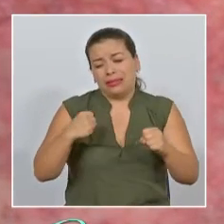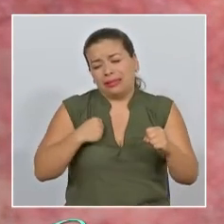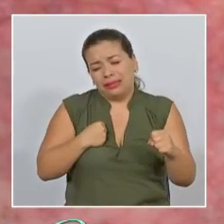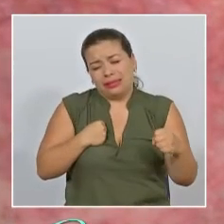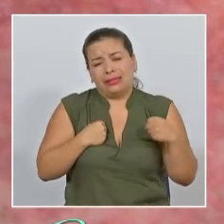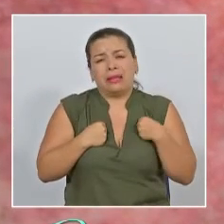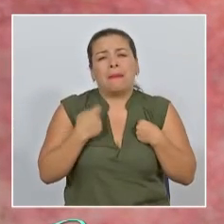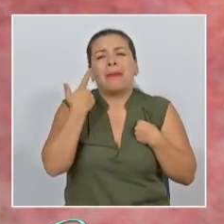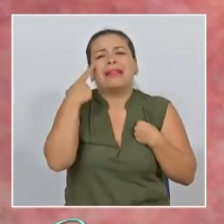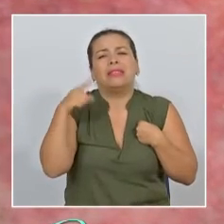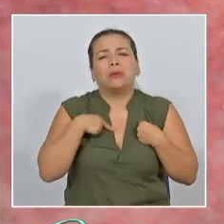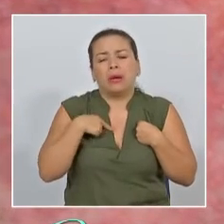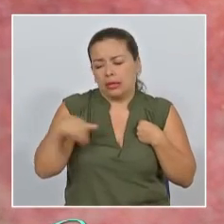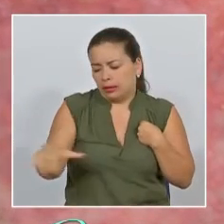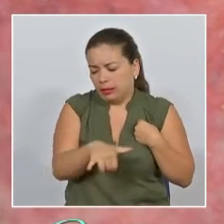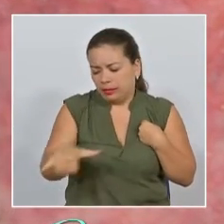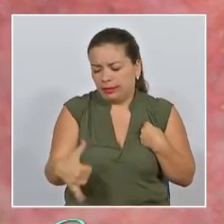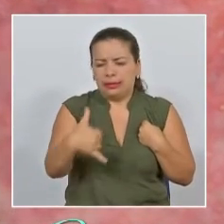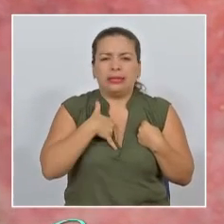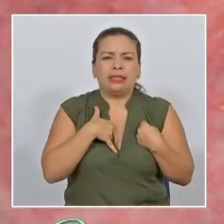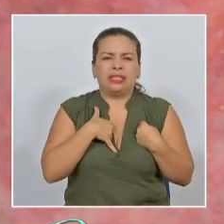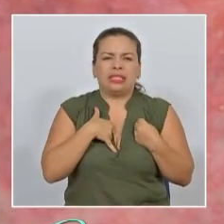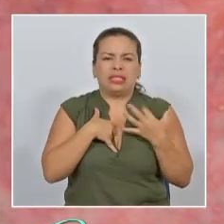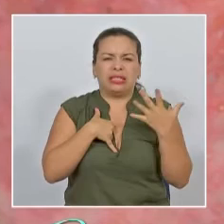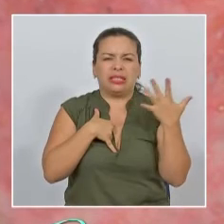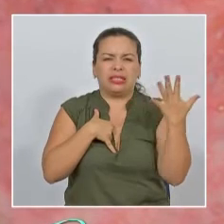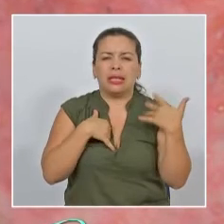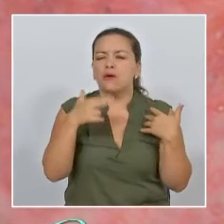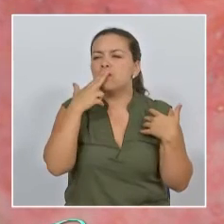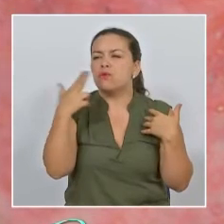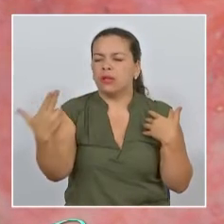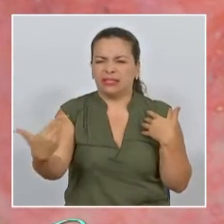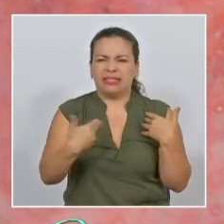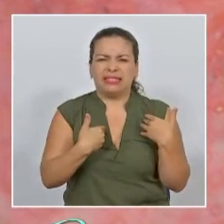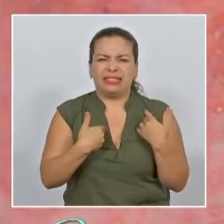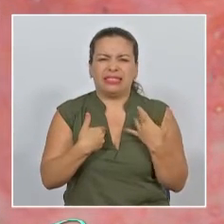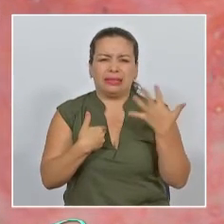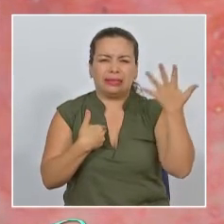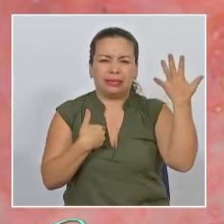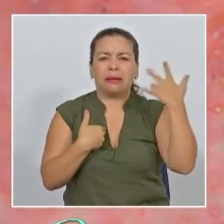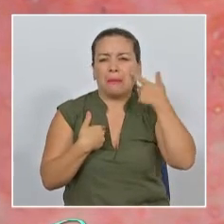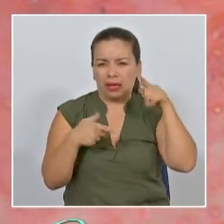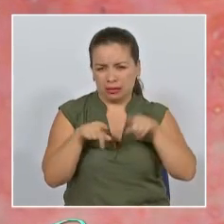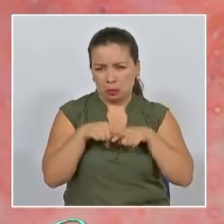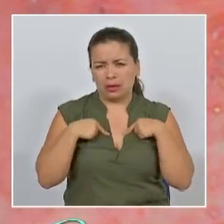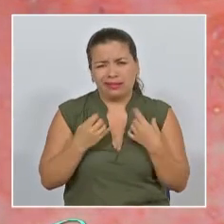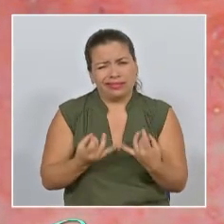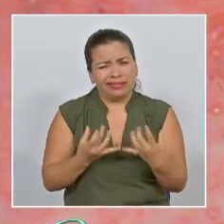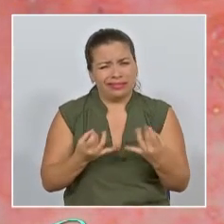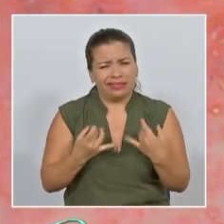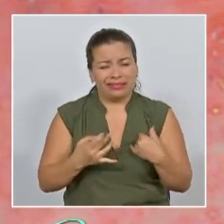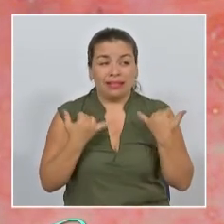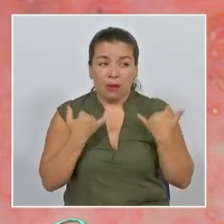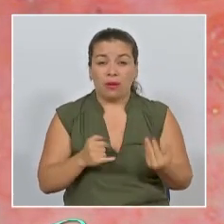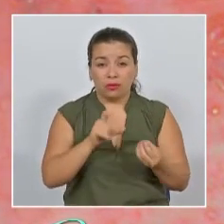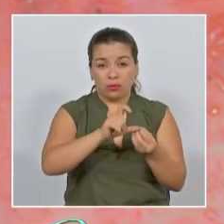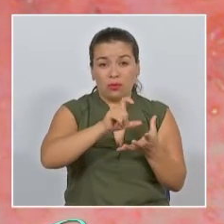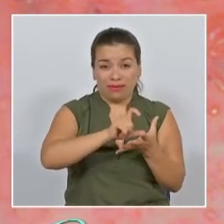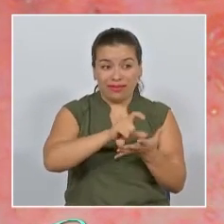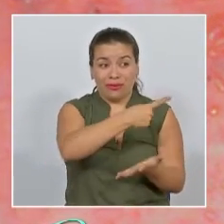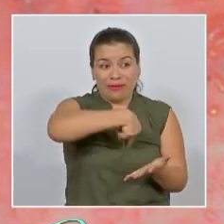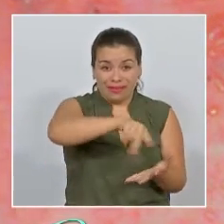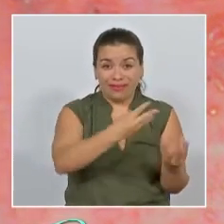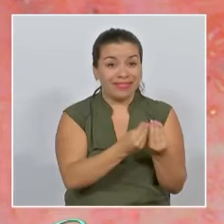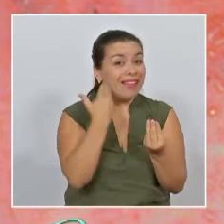quemándola. Lo que hemos visto en la práctica médica, comparando en el contexto integral de la medicina, ahora que tengo unas estudiantes que hacían